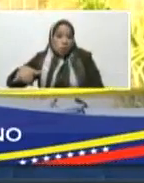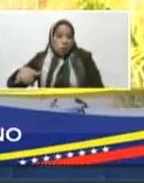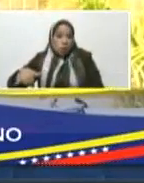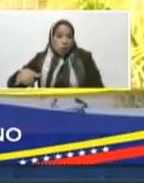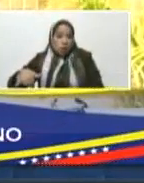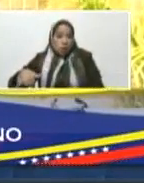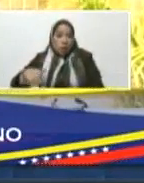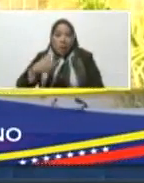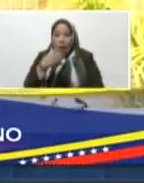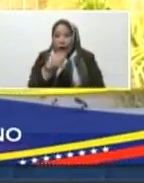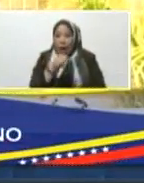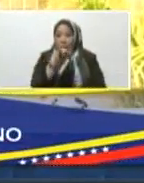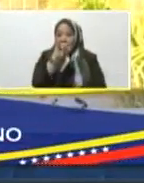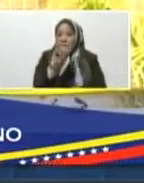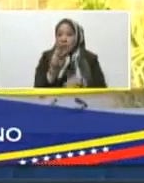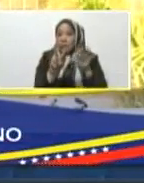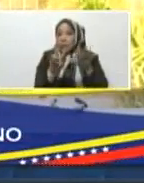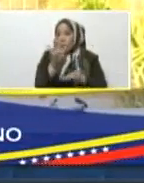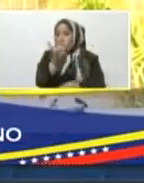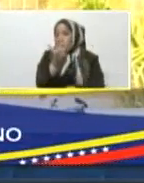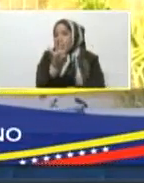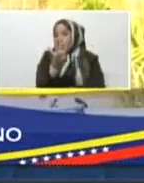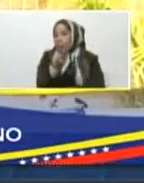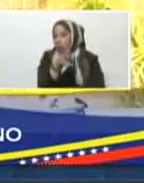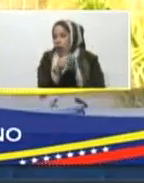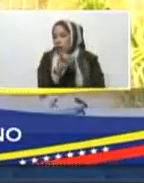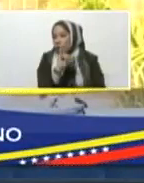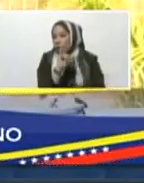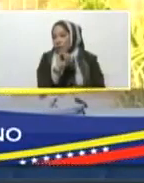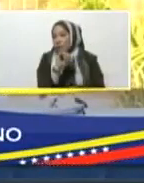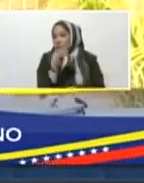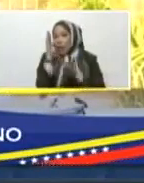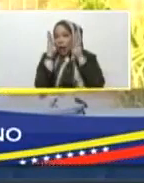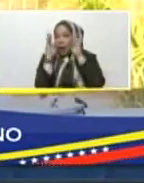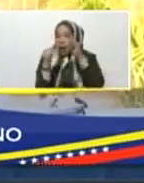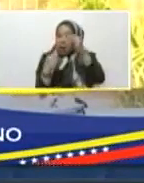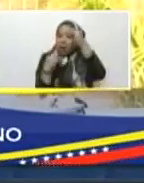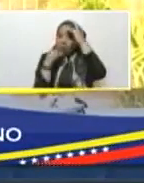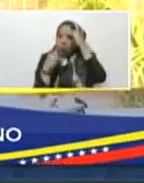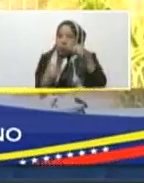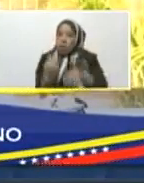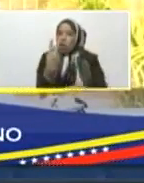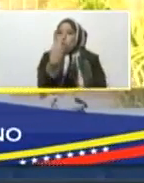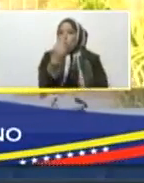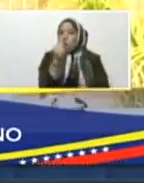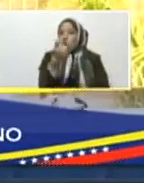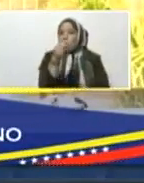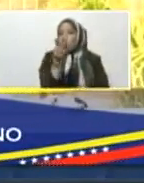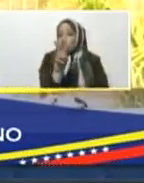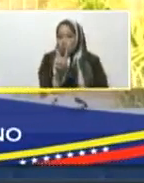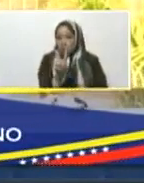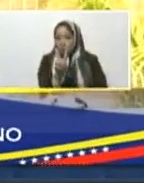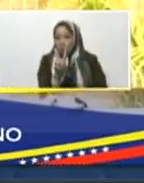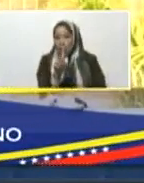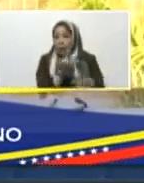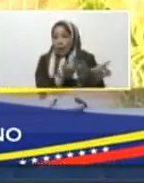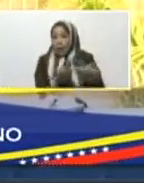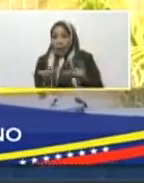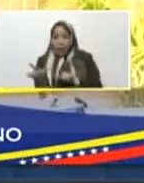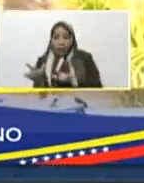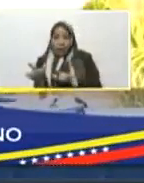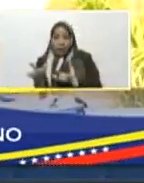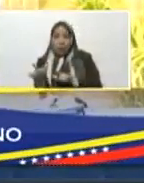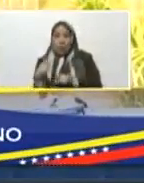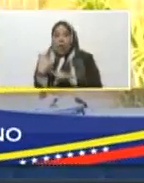estas 74 ya han sido atendidas y resueltas 12 y todas las demás están